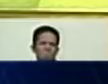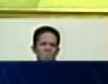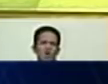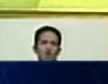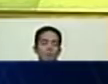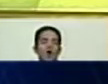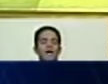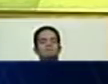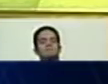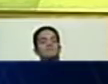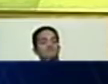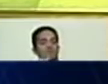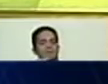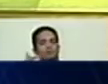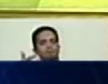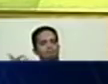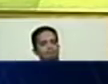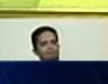notas diplomáticas.